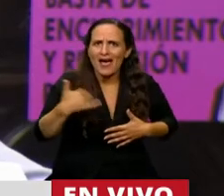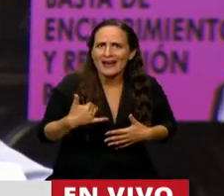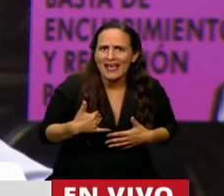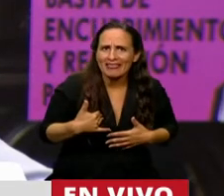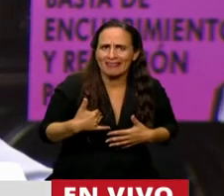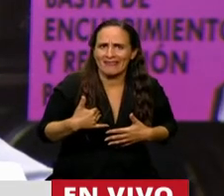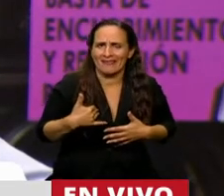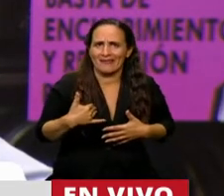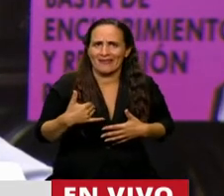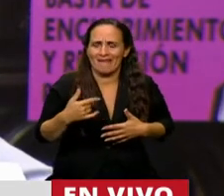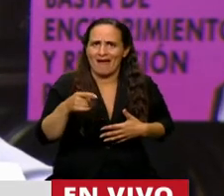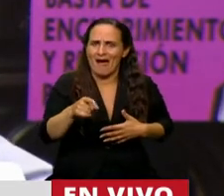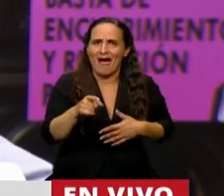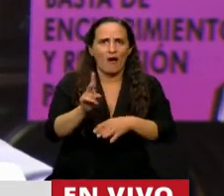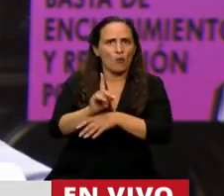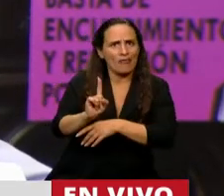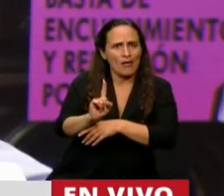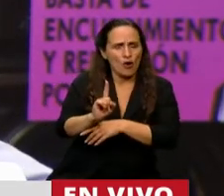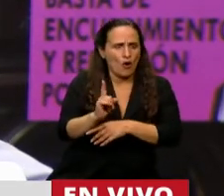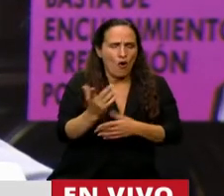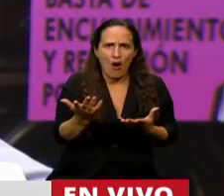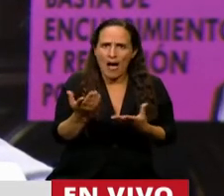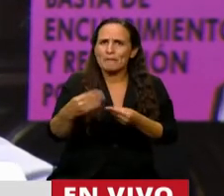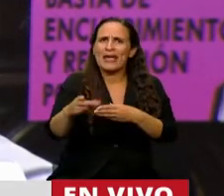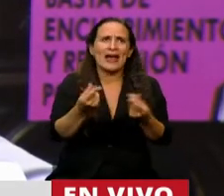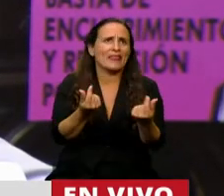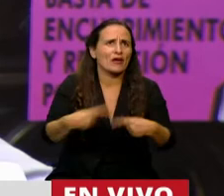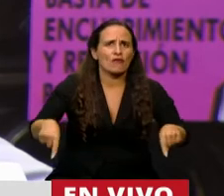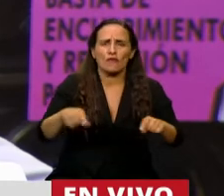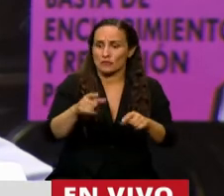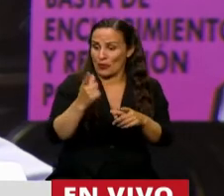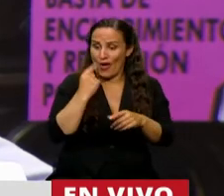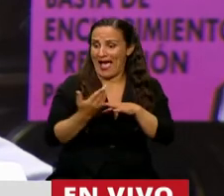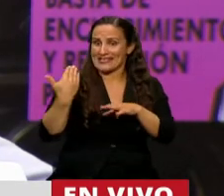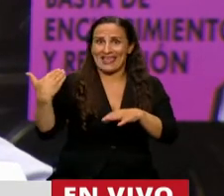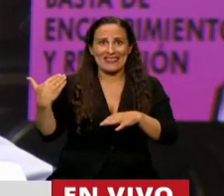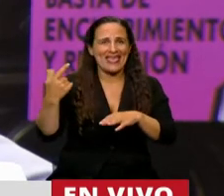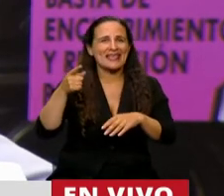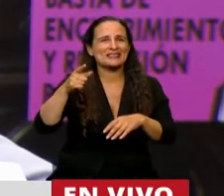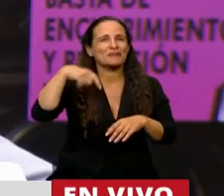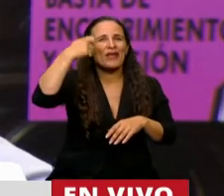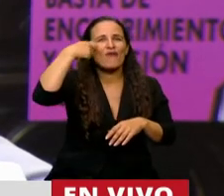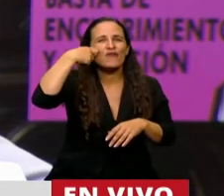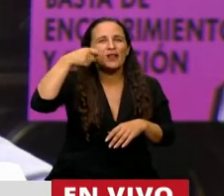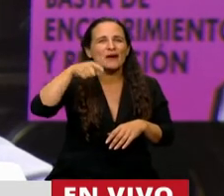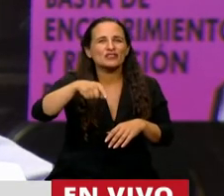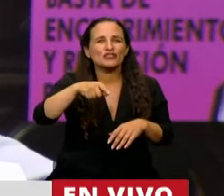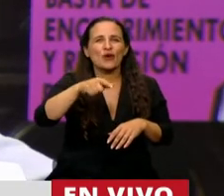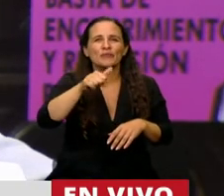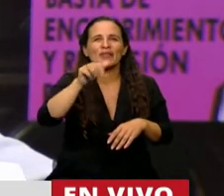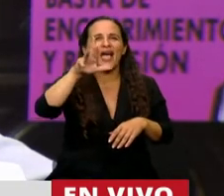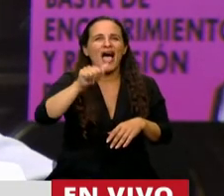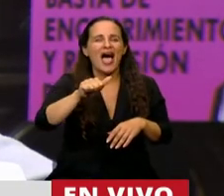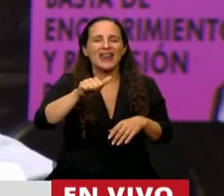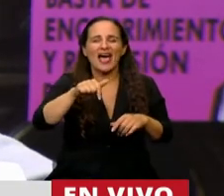significan que, por ejemplo, veamos hace pocos días en una filmación del ARA Canal